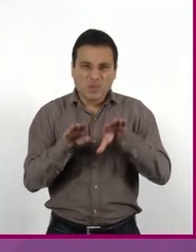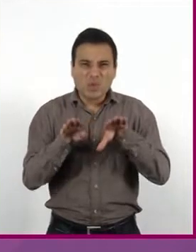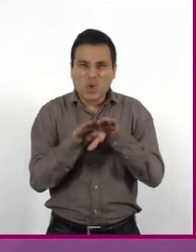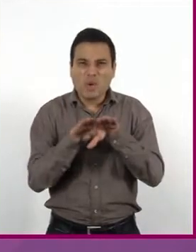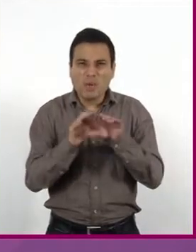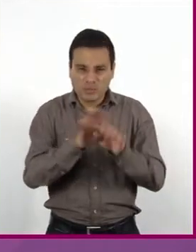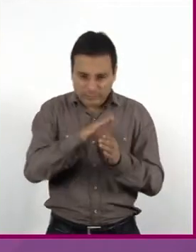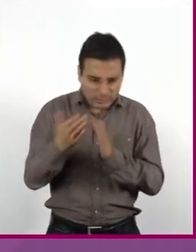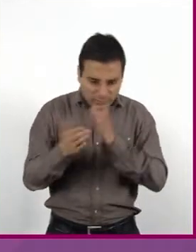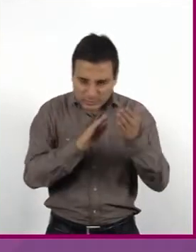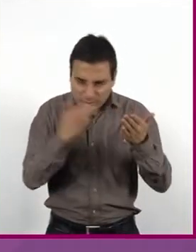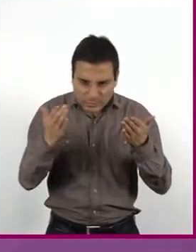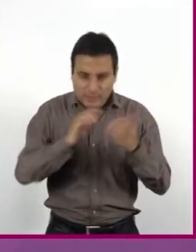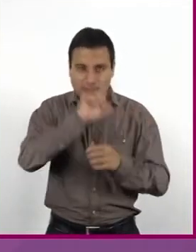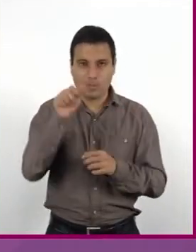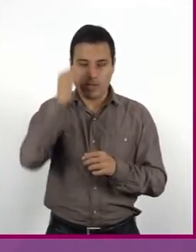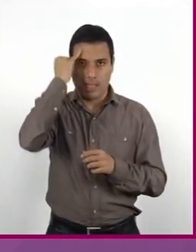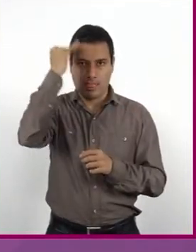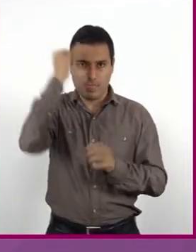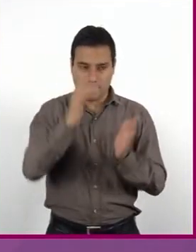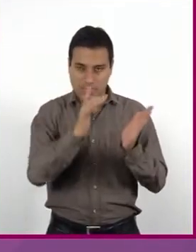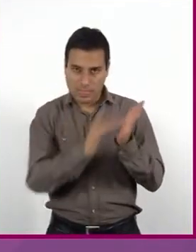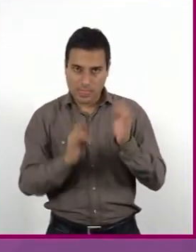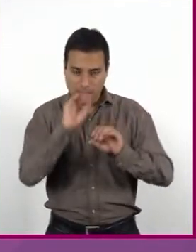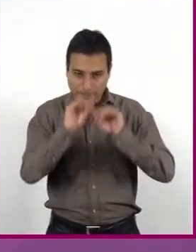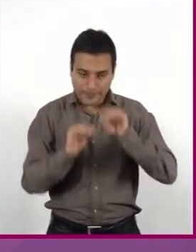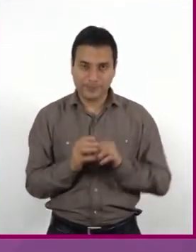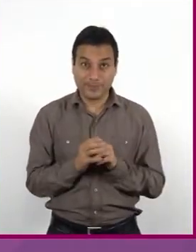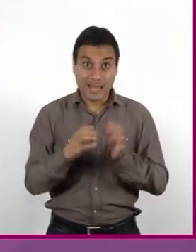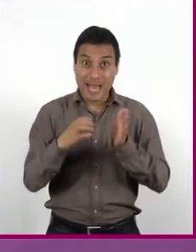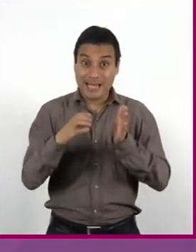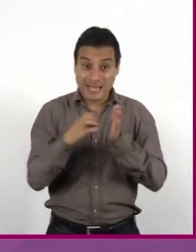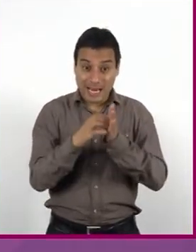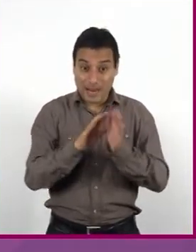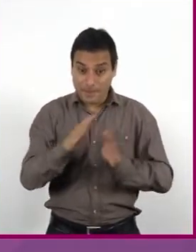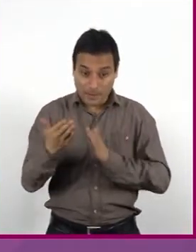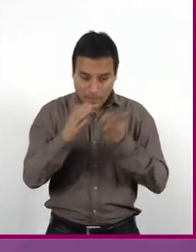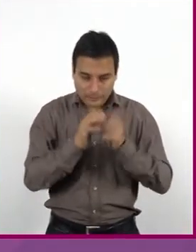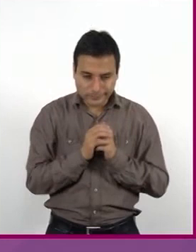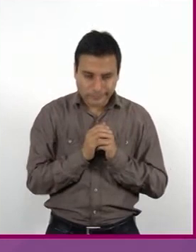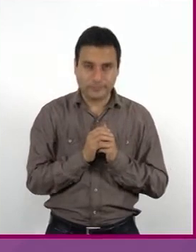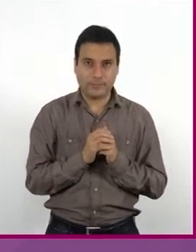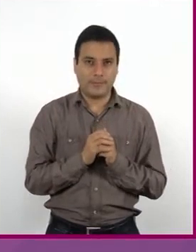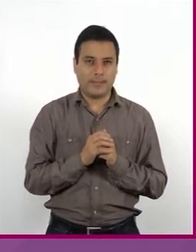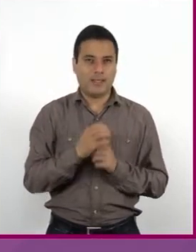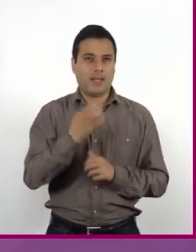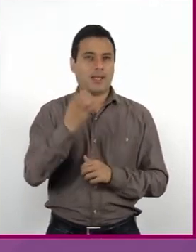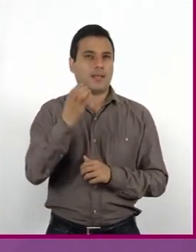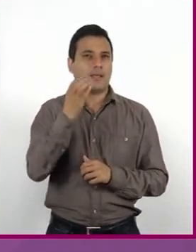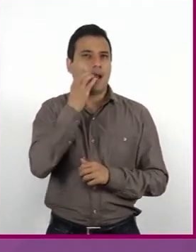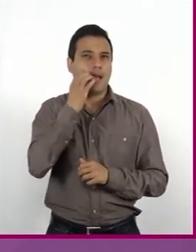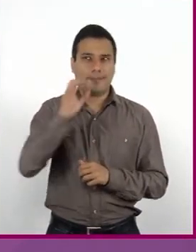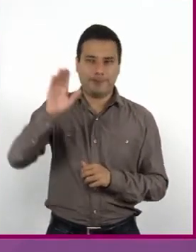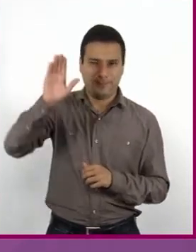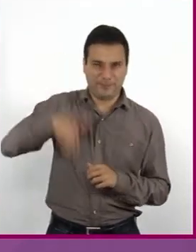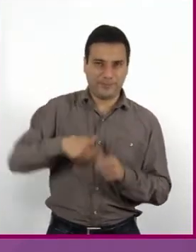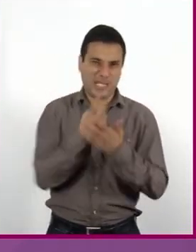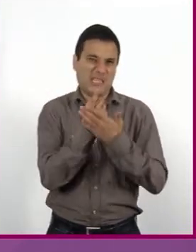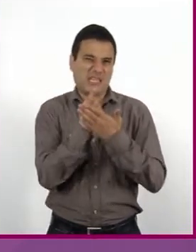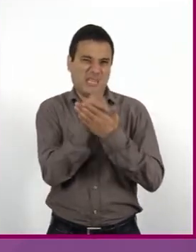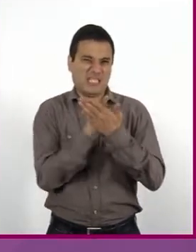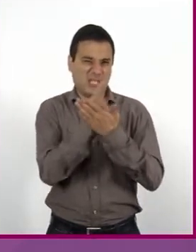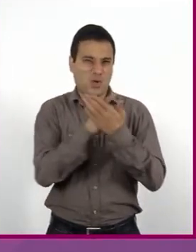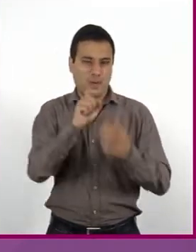poder crear nuevos diseños. Una vez desarmada la caja, le llamó a Caleb, que es el diseñador de la tienda,